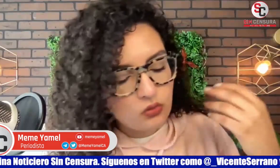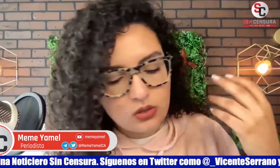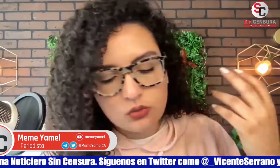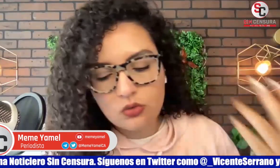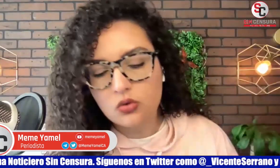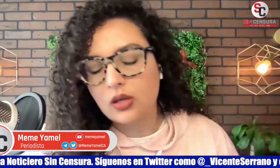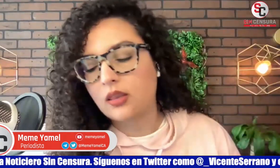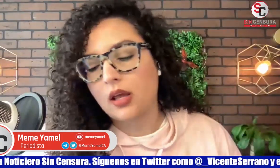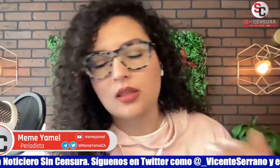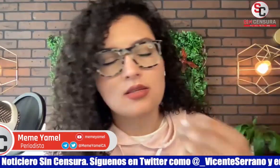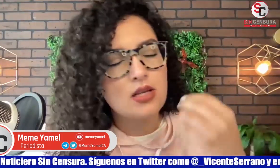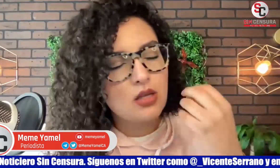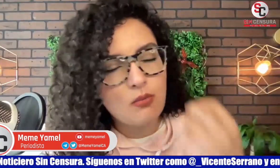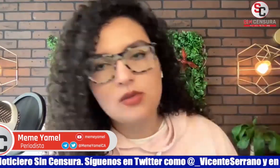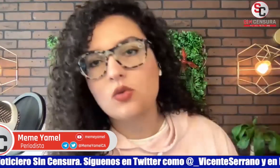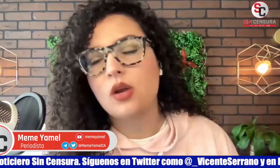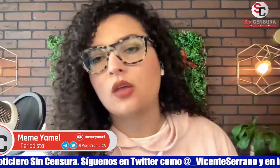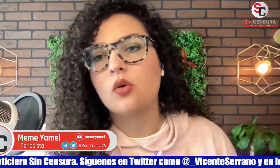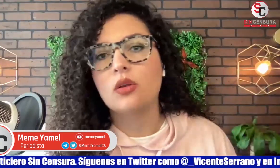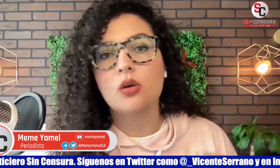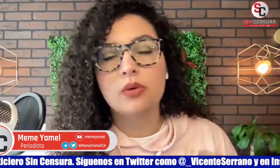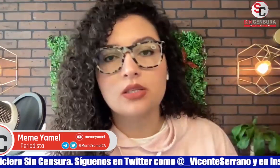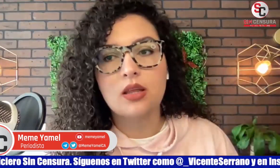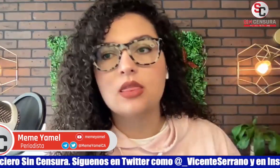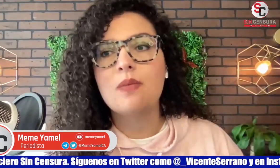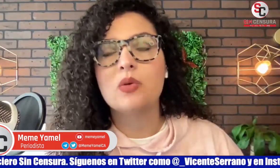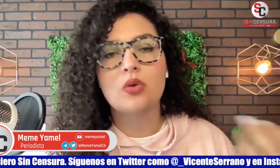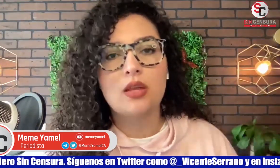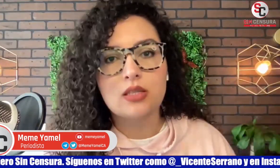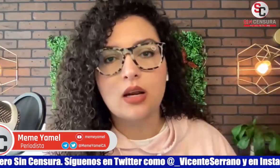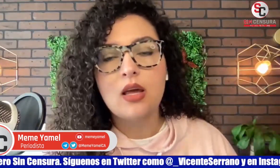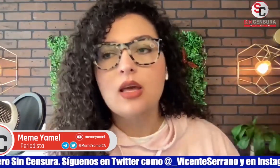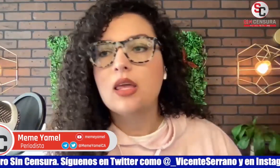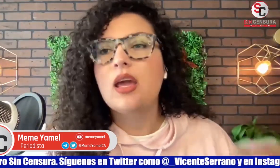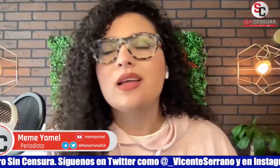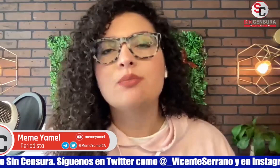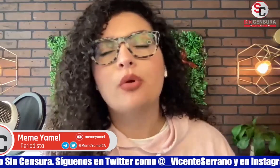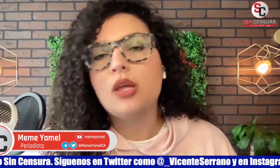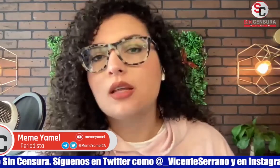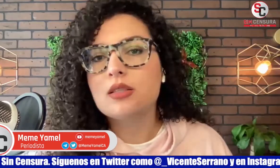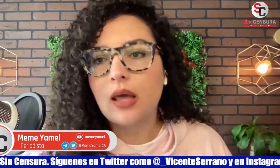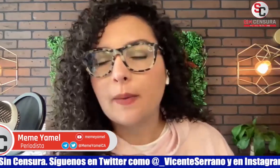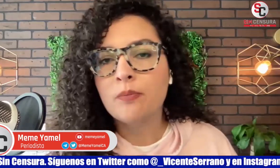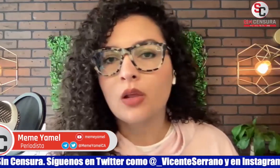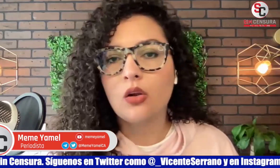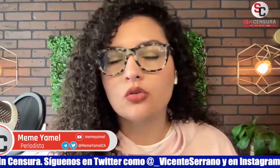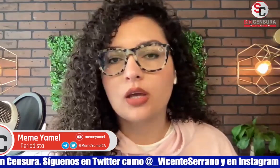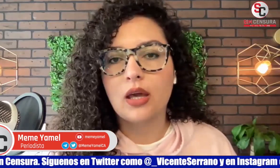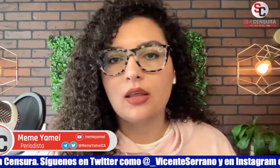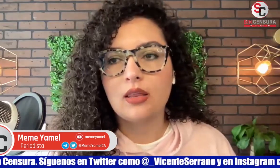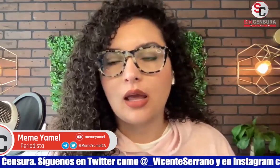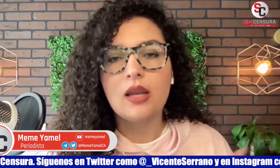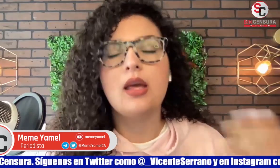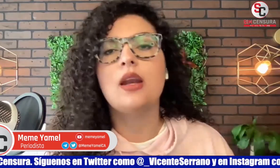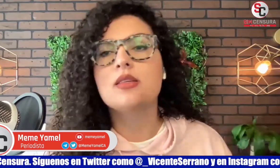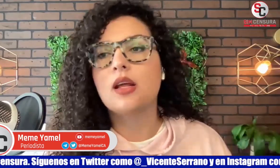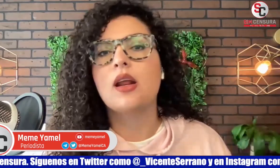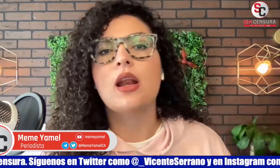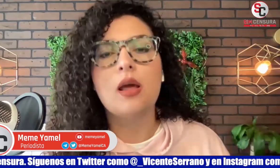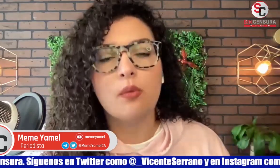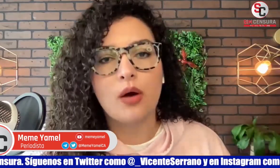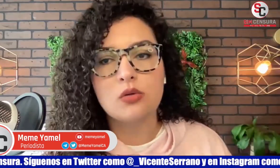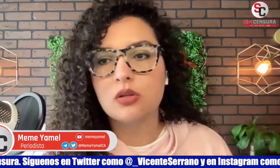es un discurso que trae desde hace más de un año, cuando el presidente empezó a decir quiénes podían ser los que traerían